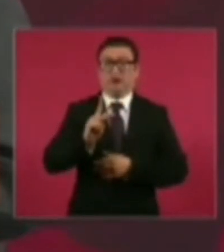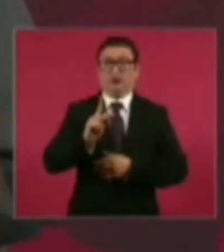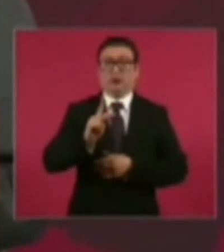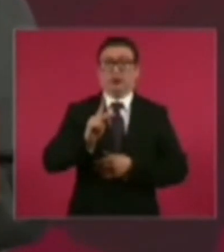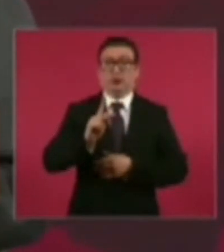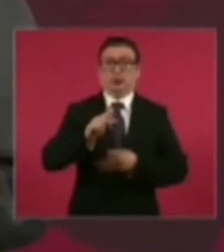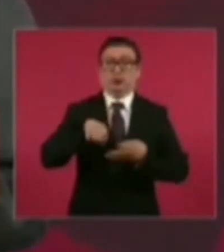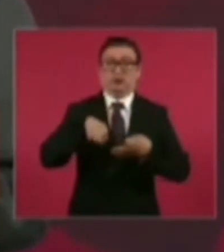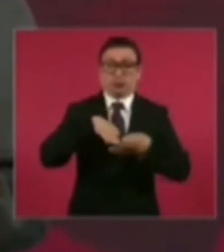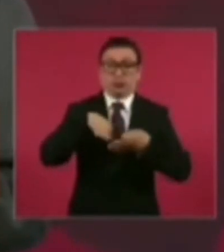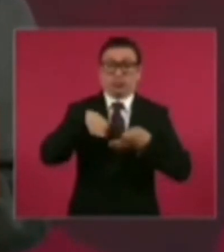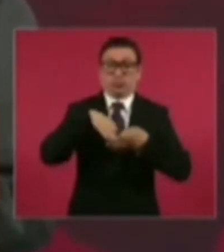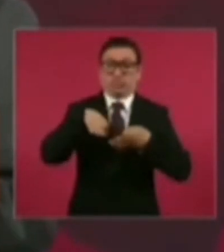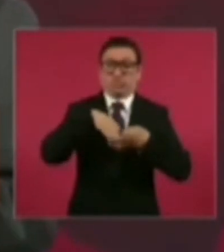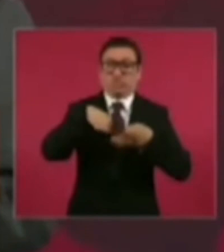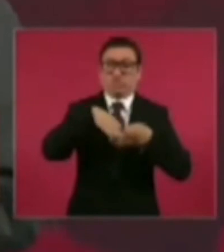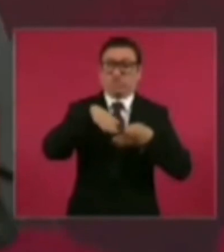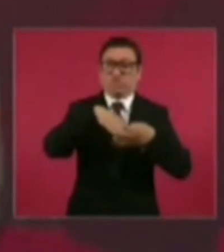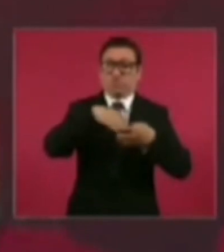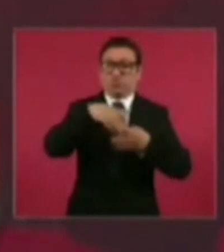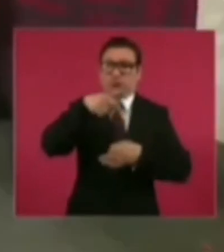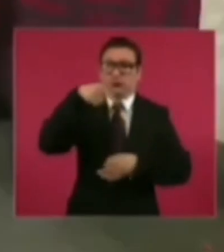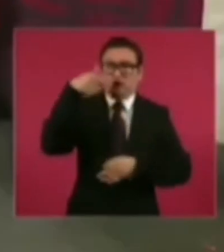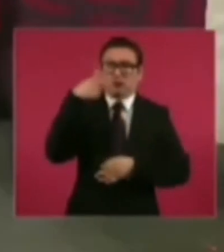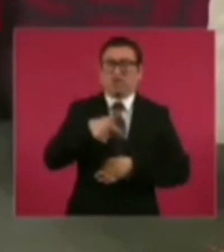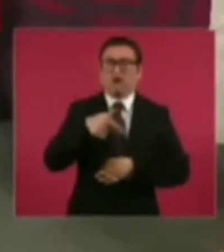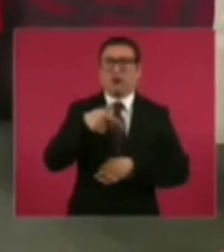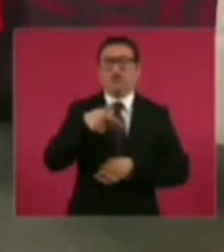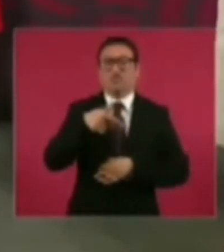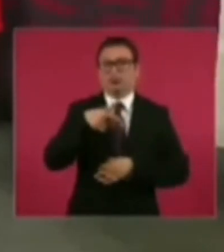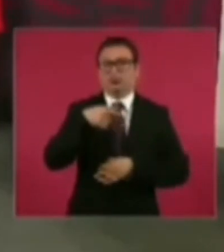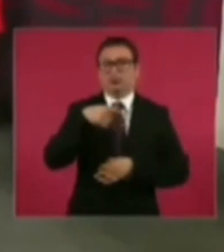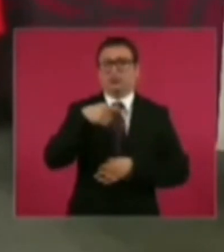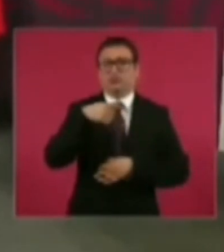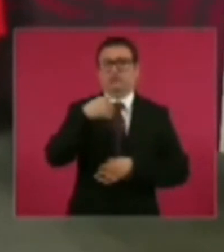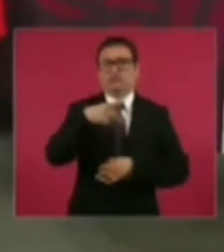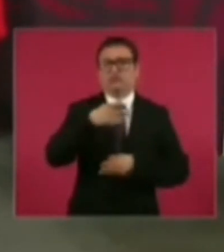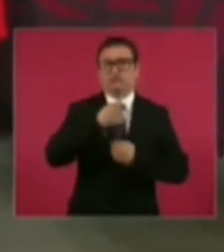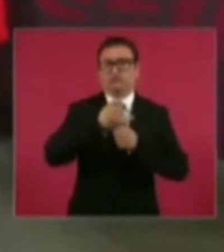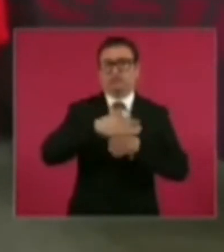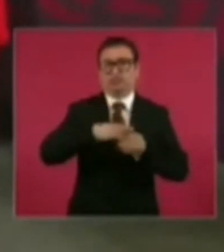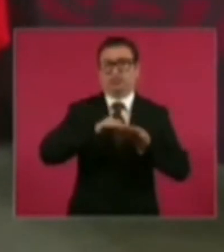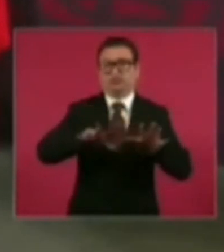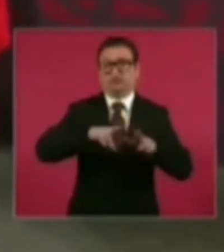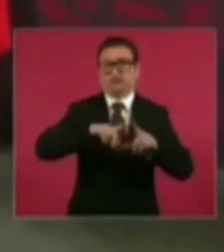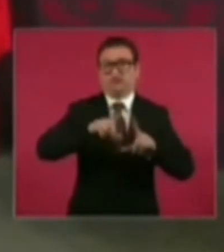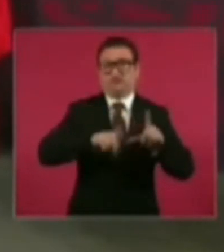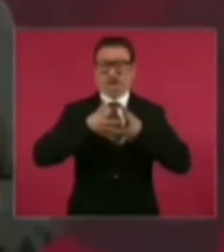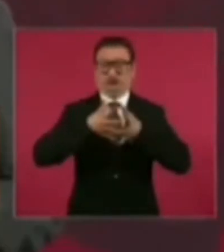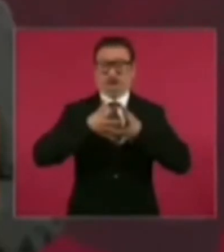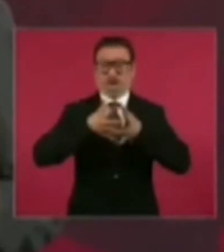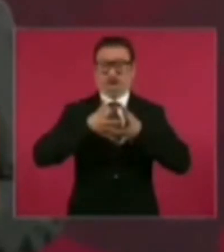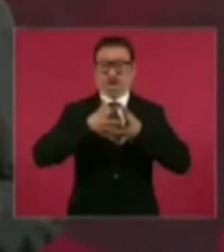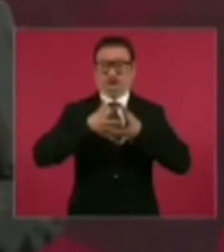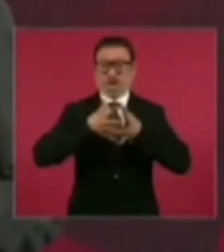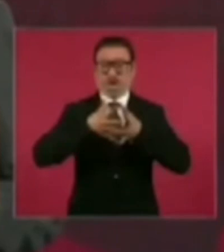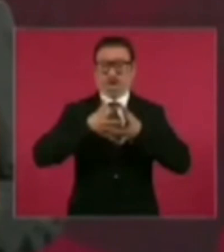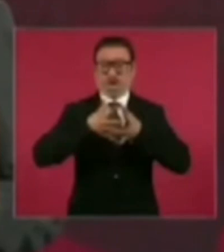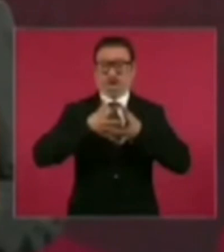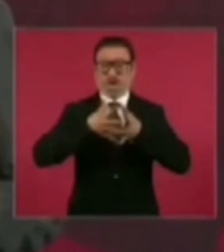la constante en los medios de información del país.